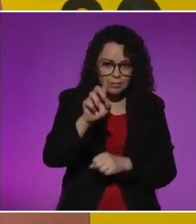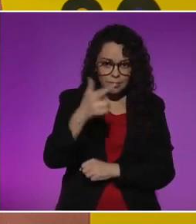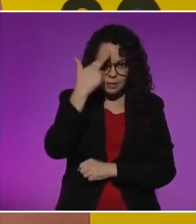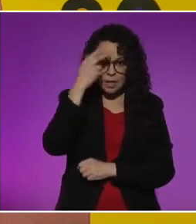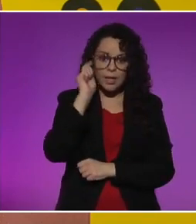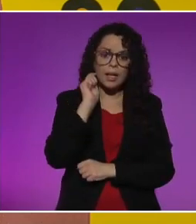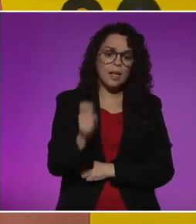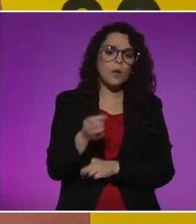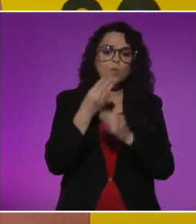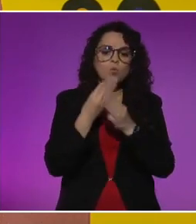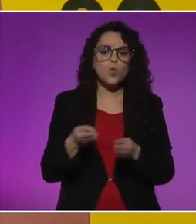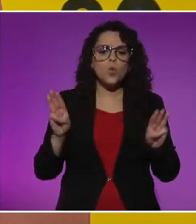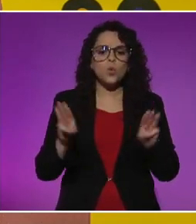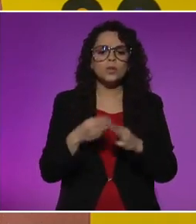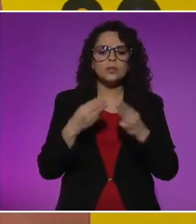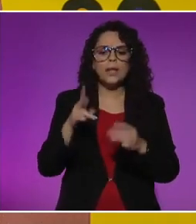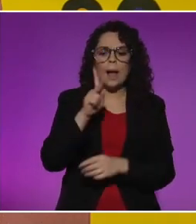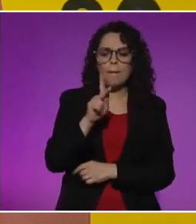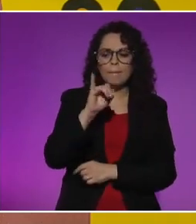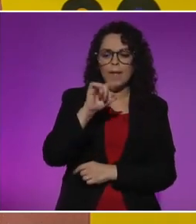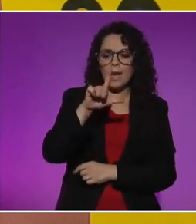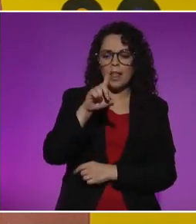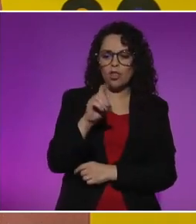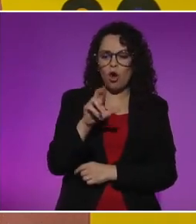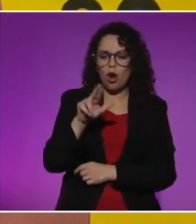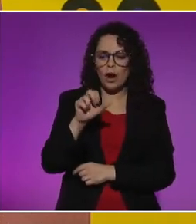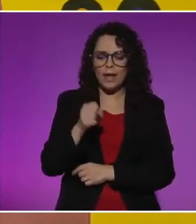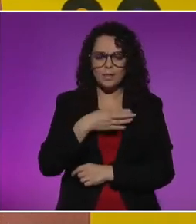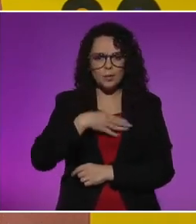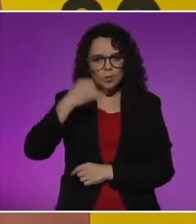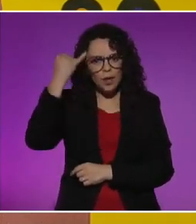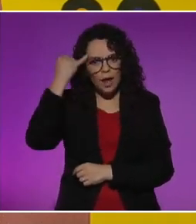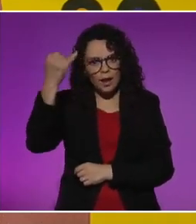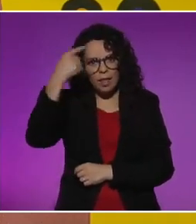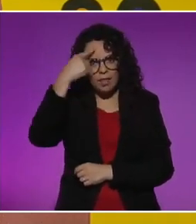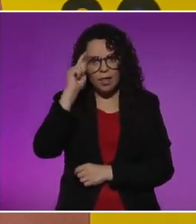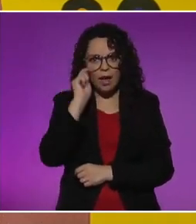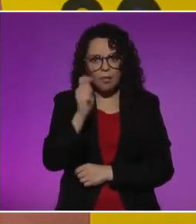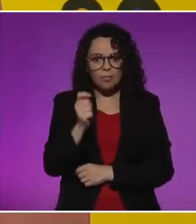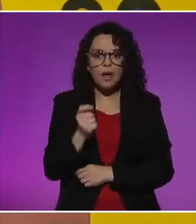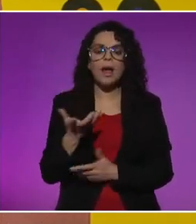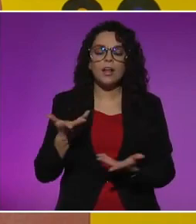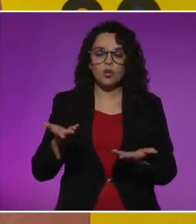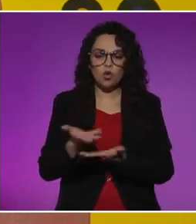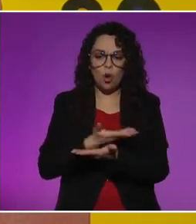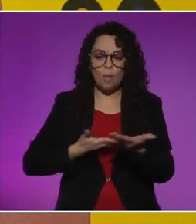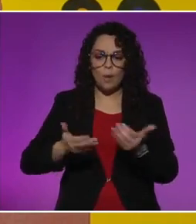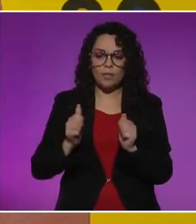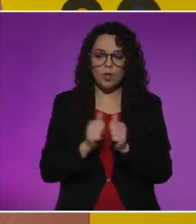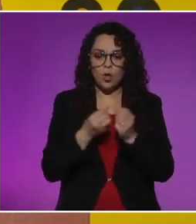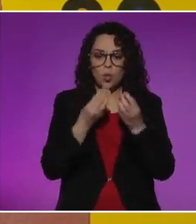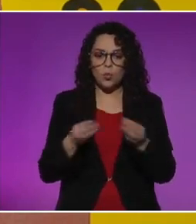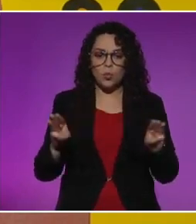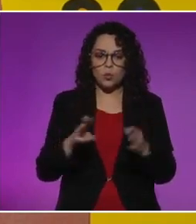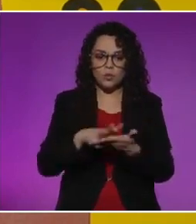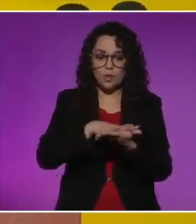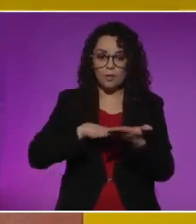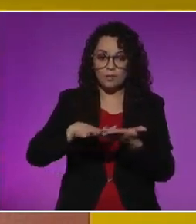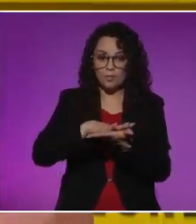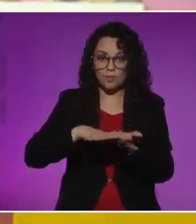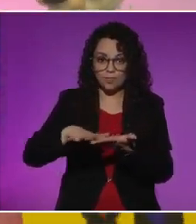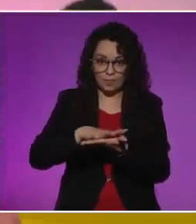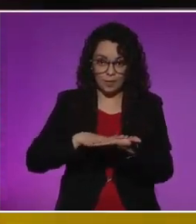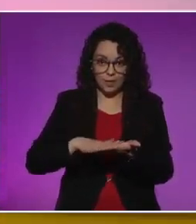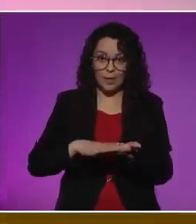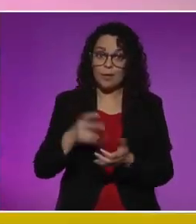píldoras de musicografía podía ser una buena idea para compartir la musicografía Braille en pequeñas dosis. Así que me voy a ir